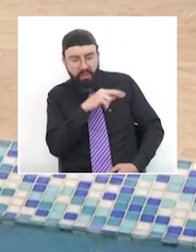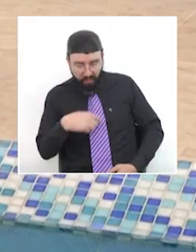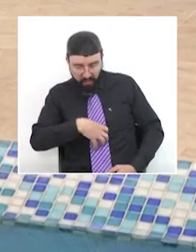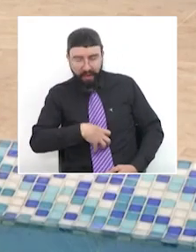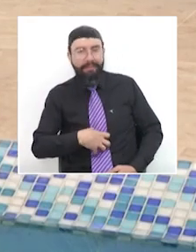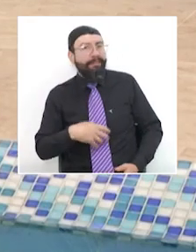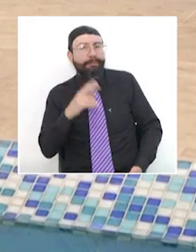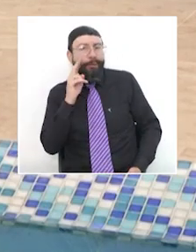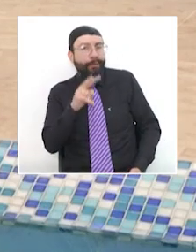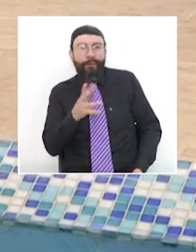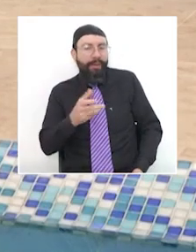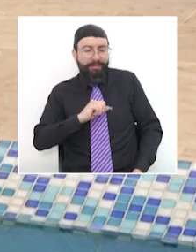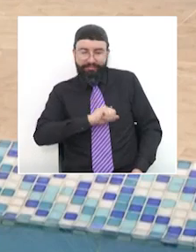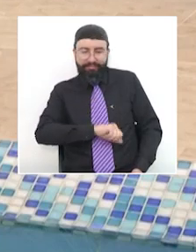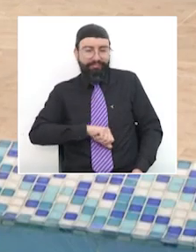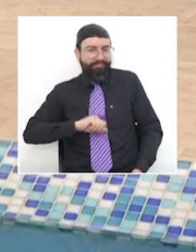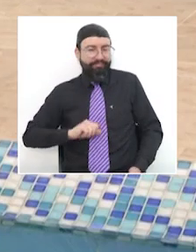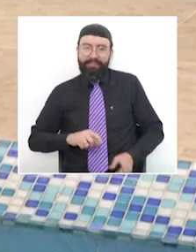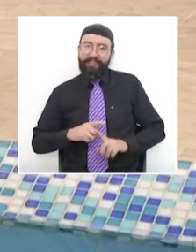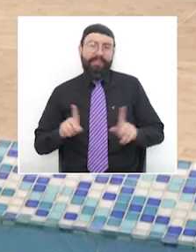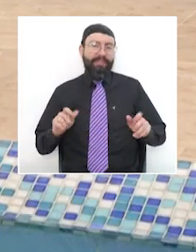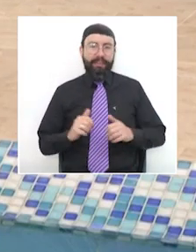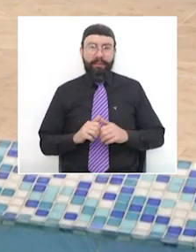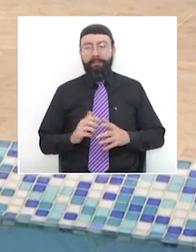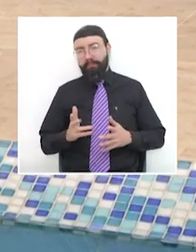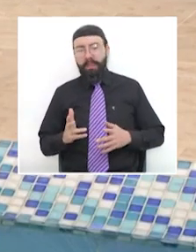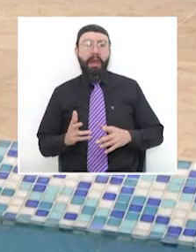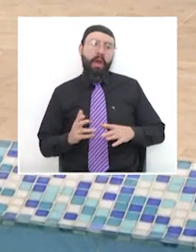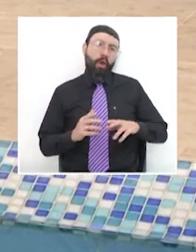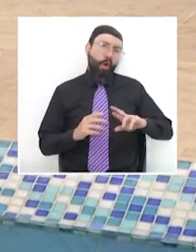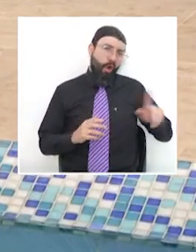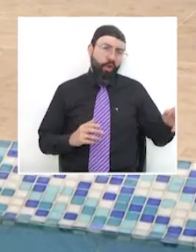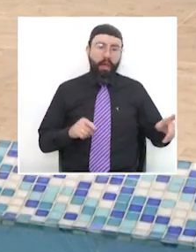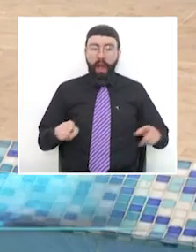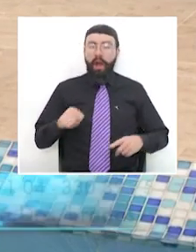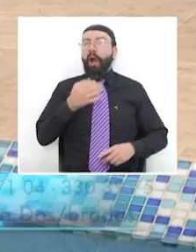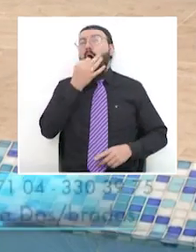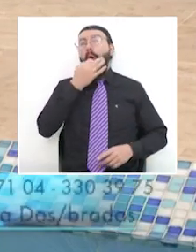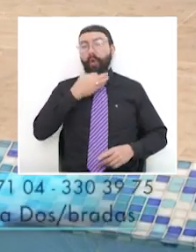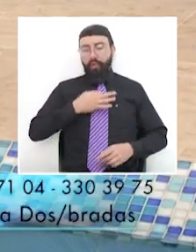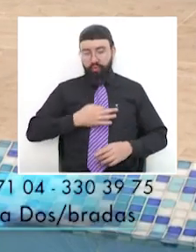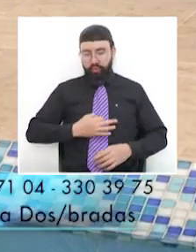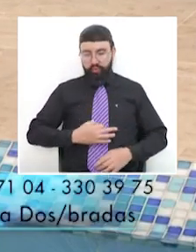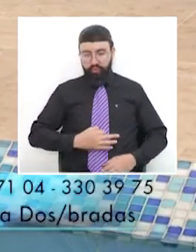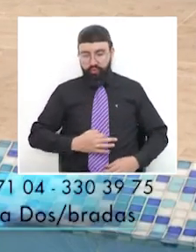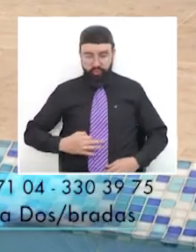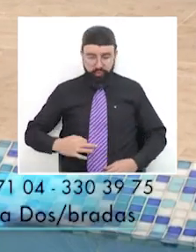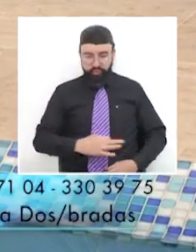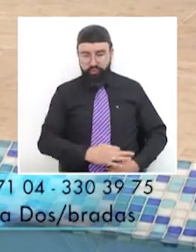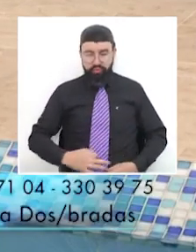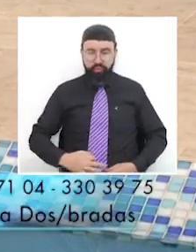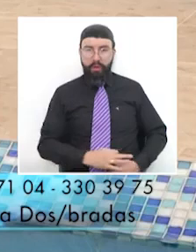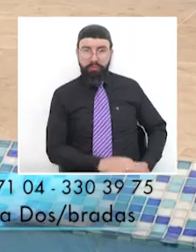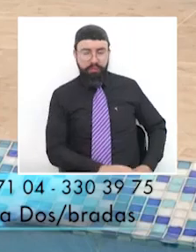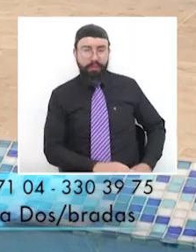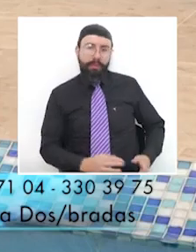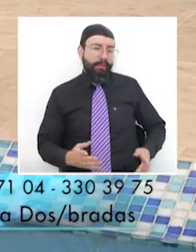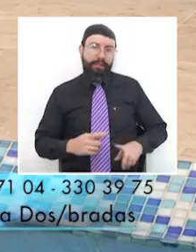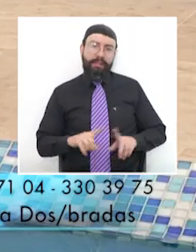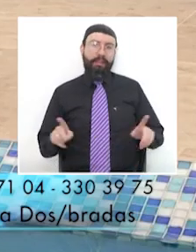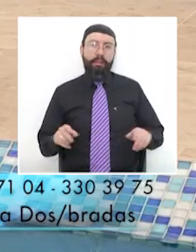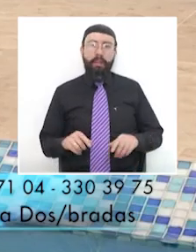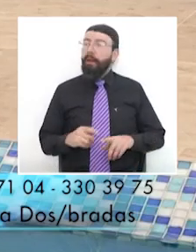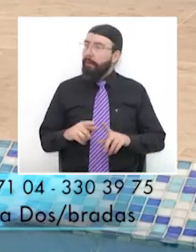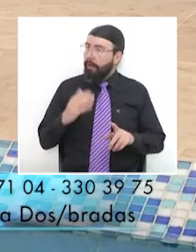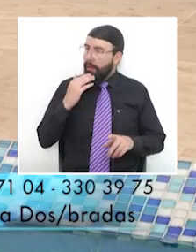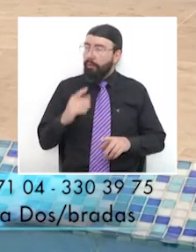la ecografía no es de primera elección para el tubo digestivo, hasta el colon. Pero sí podemos hacer ecografía de